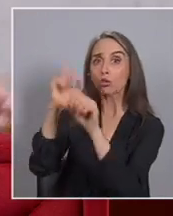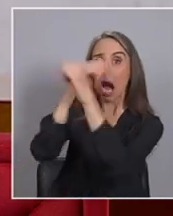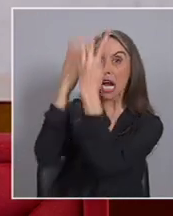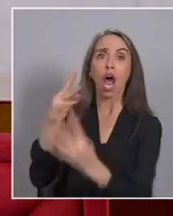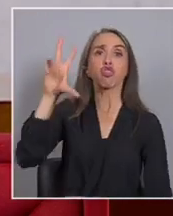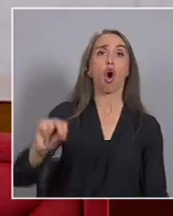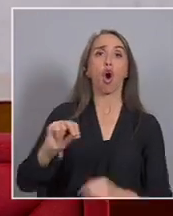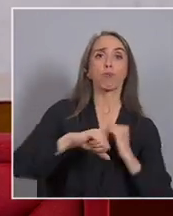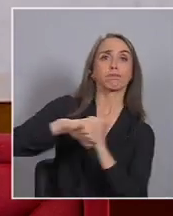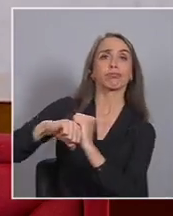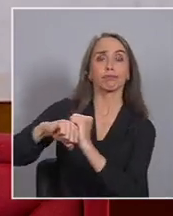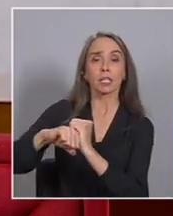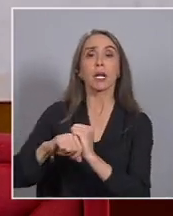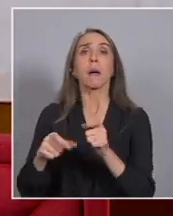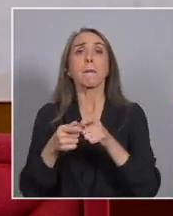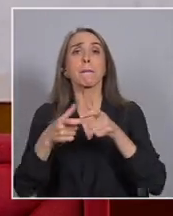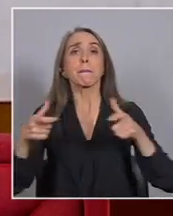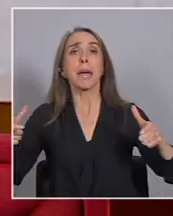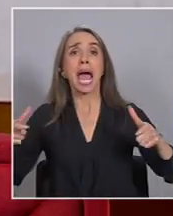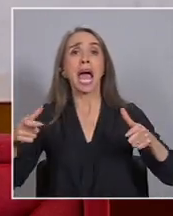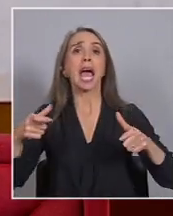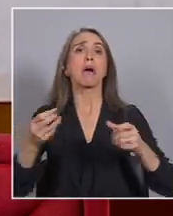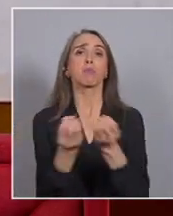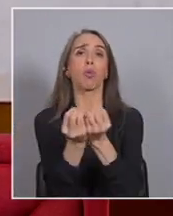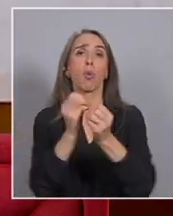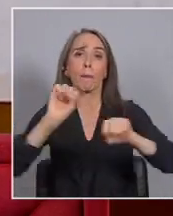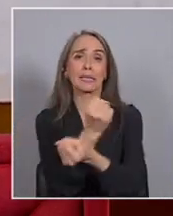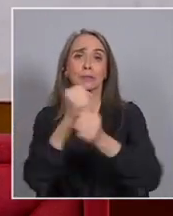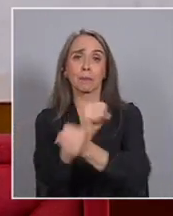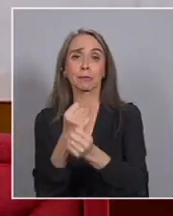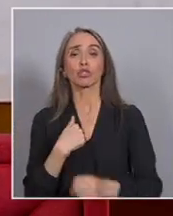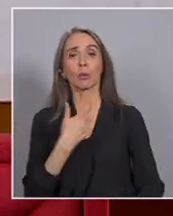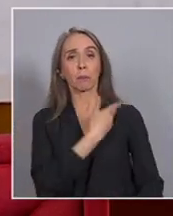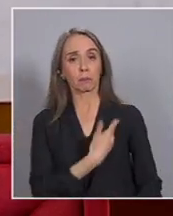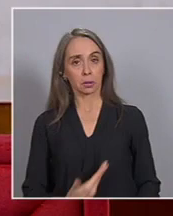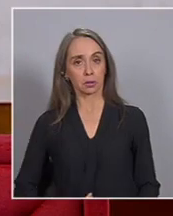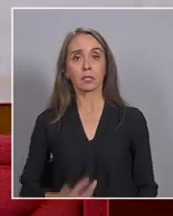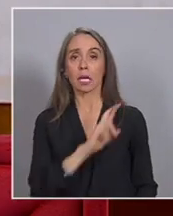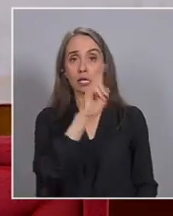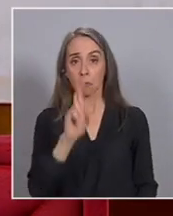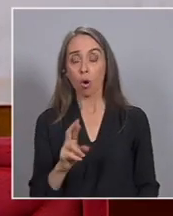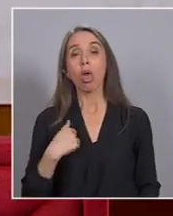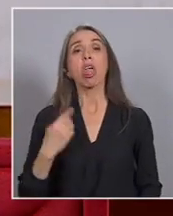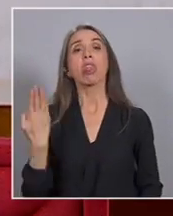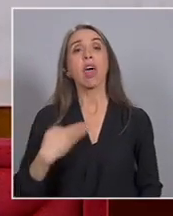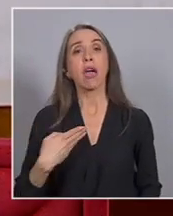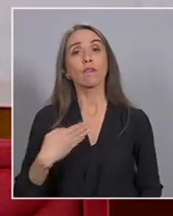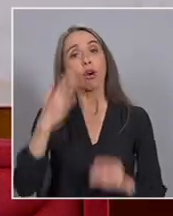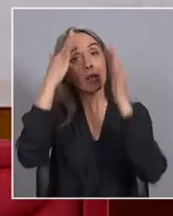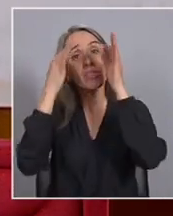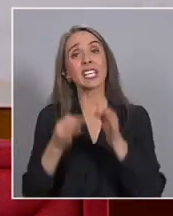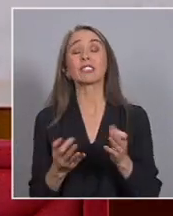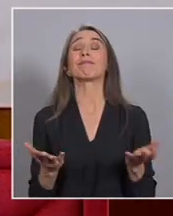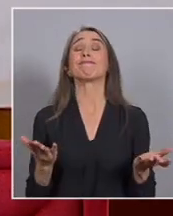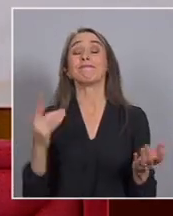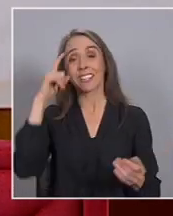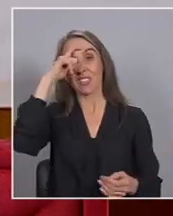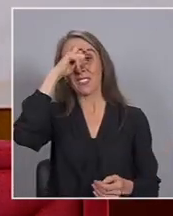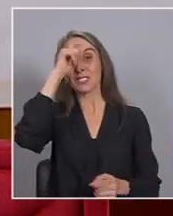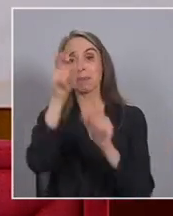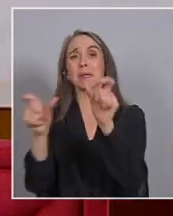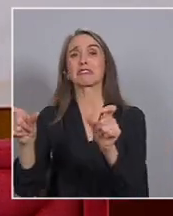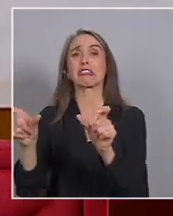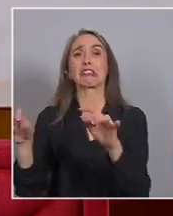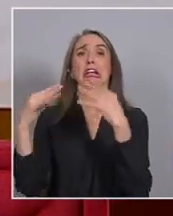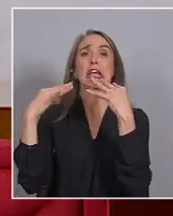producido un aumento significativo de personas privadas de libertad y por eso, como presidente de la República, tengo el deber de tomar decisiones difíciles que a veces no sean